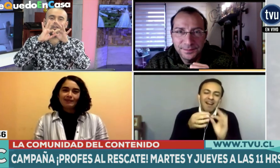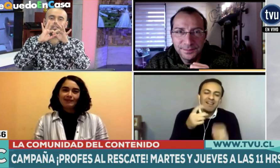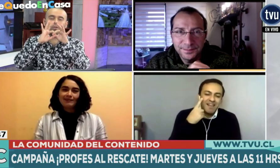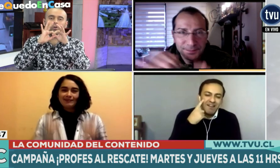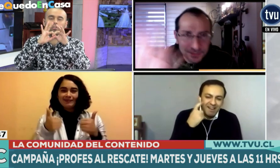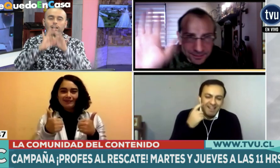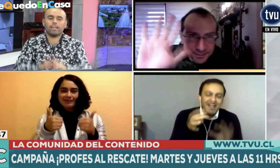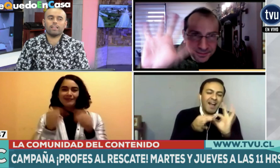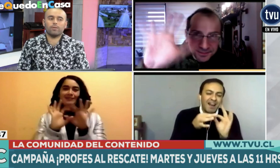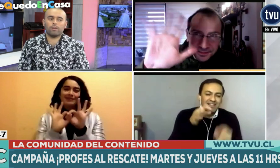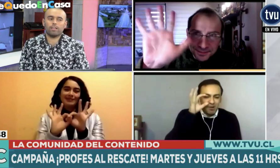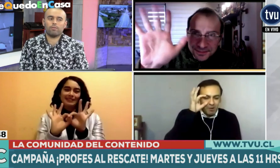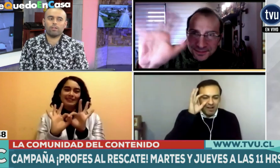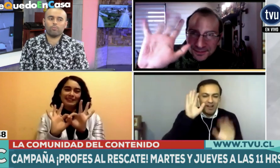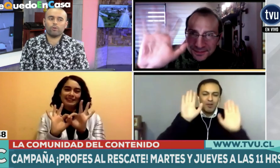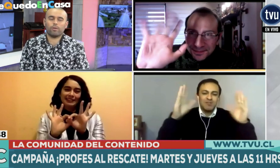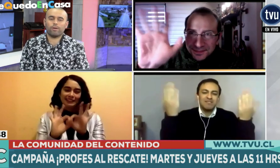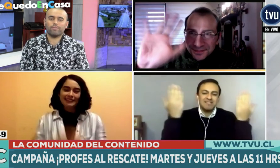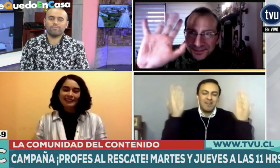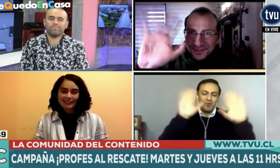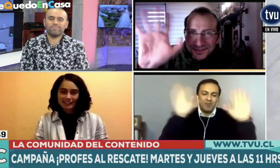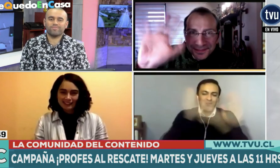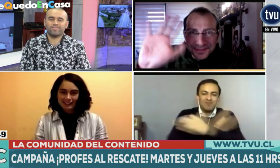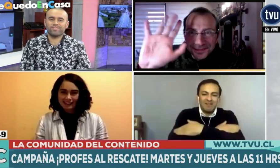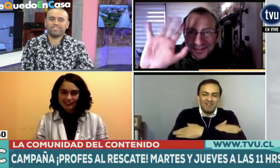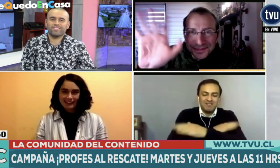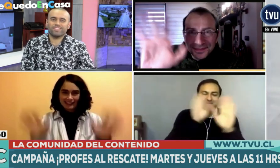Juan Carlos. Y saludos a toda la gente también que está mirando el programa.